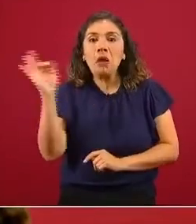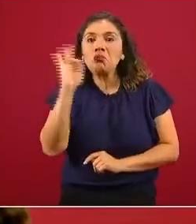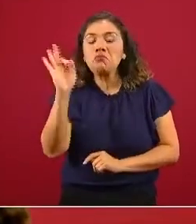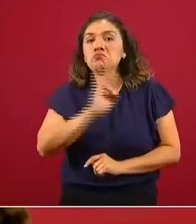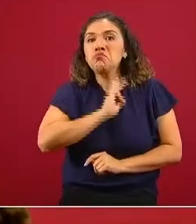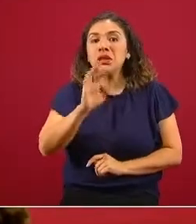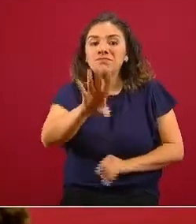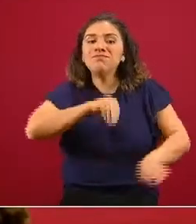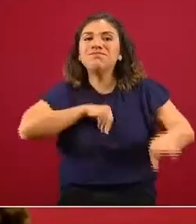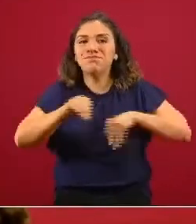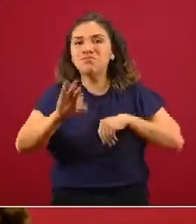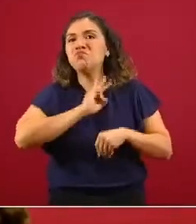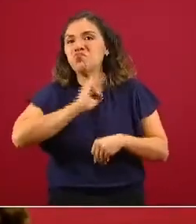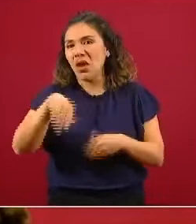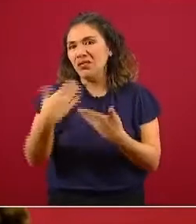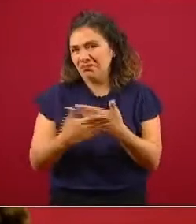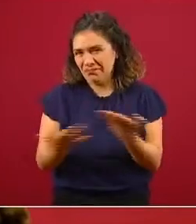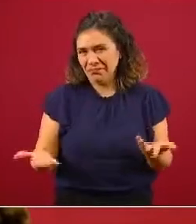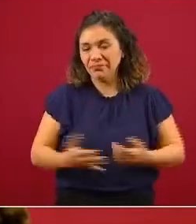tenido la enfermedad.